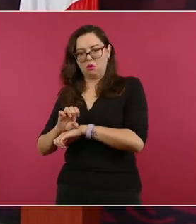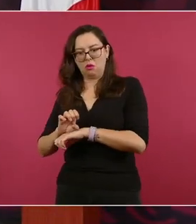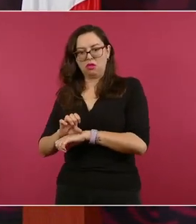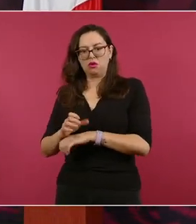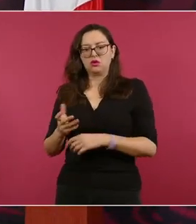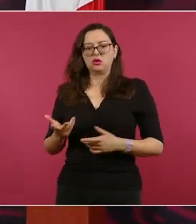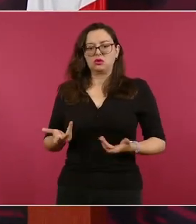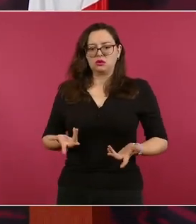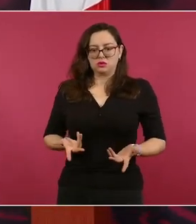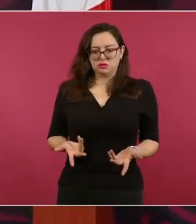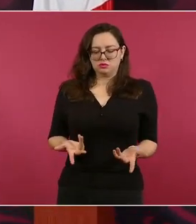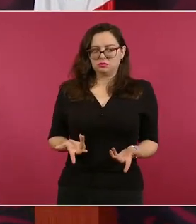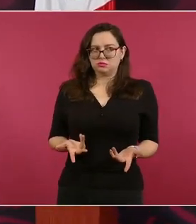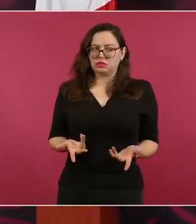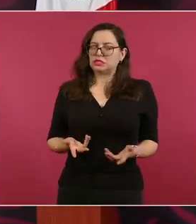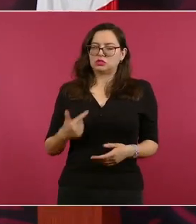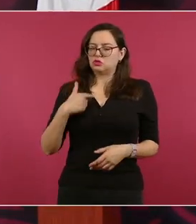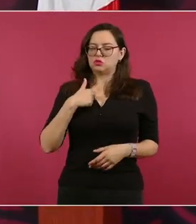pues actuar como se hizo.